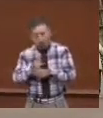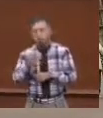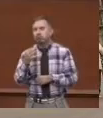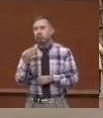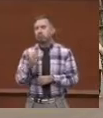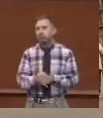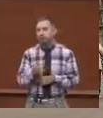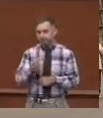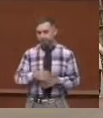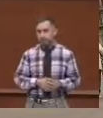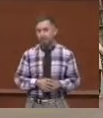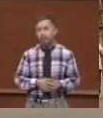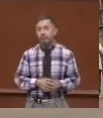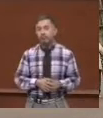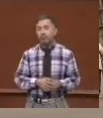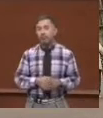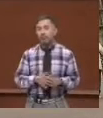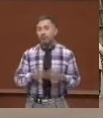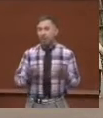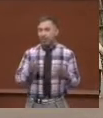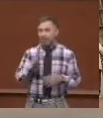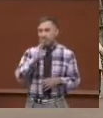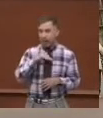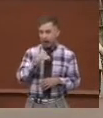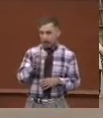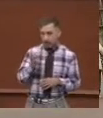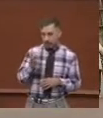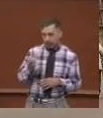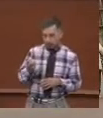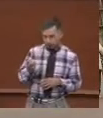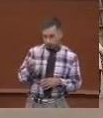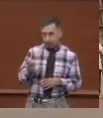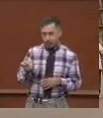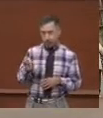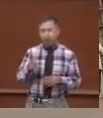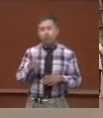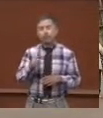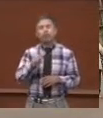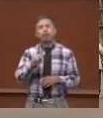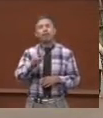Con esta conducta, el Partido Verde Ecologista